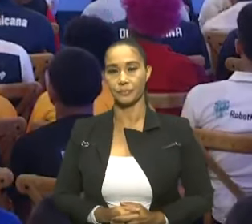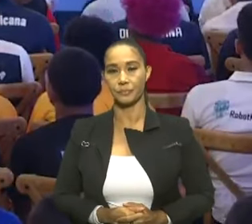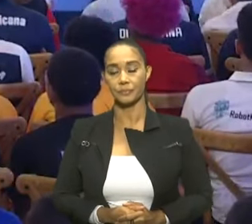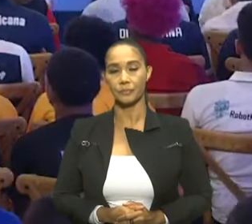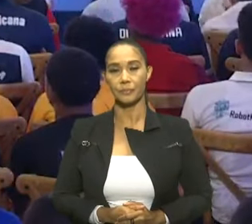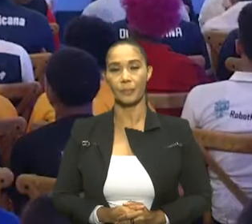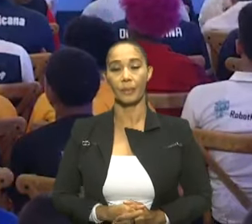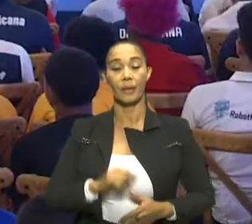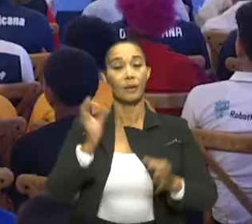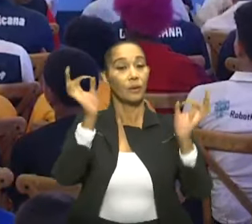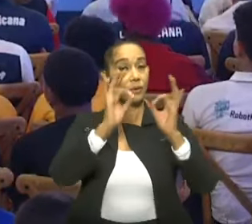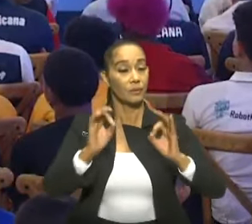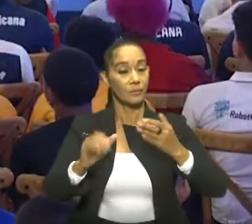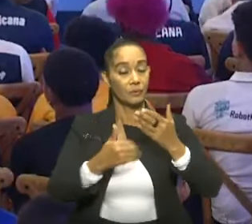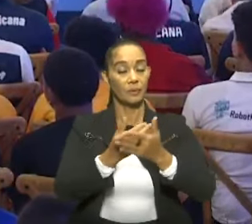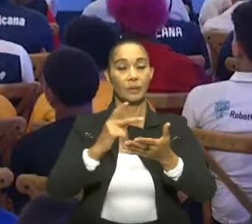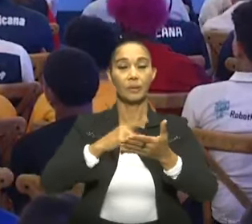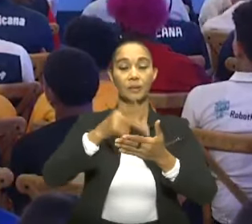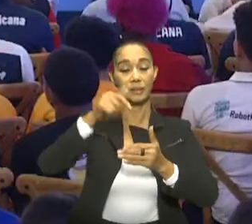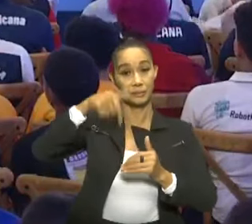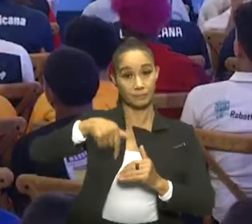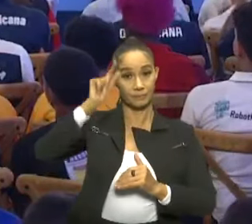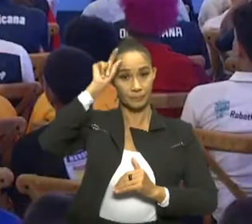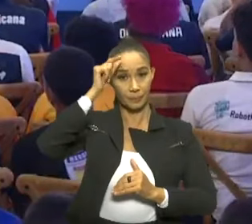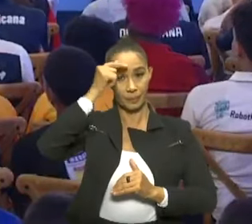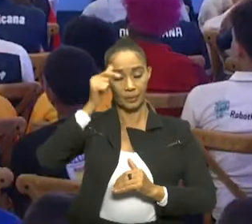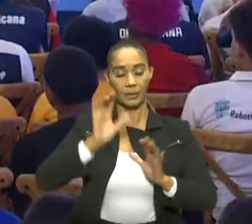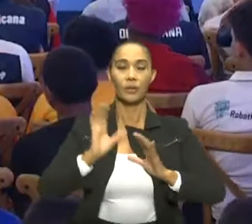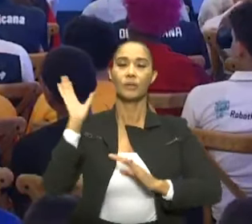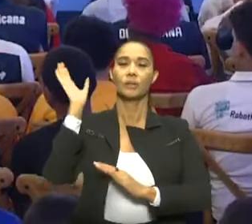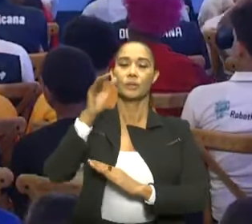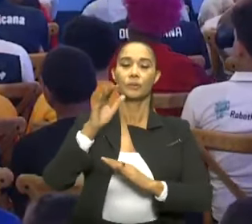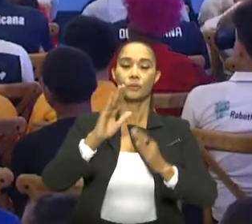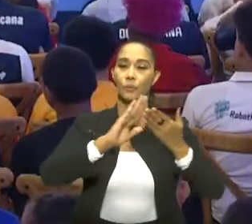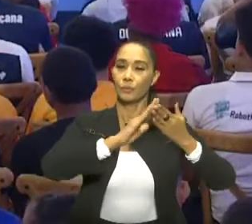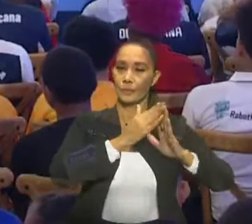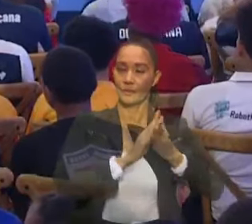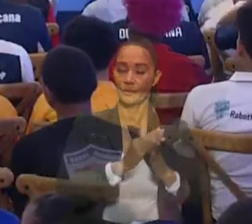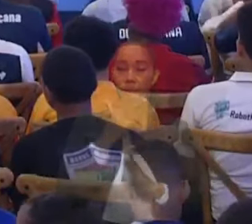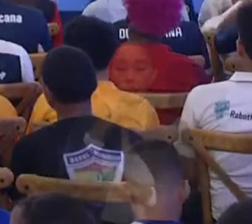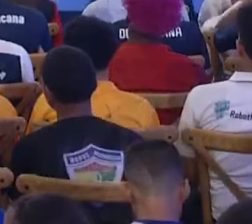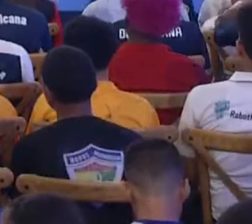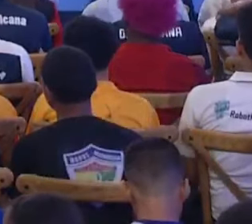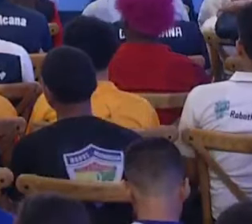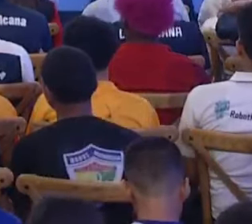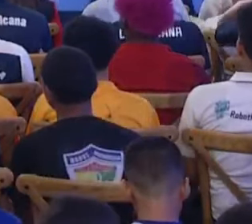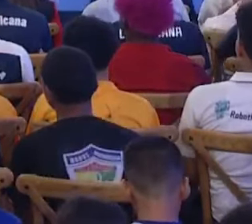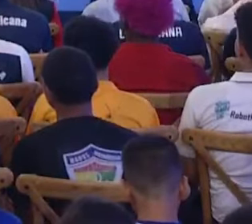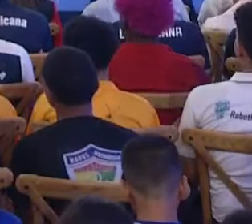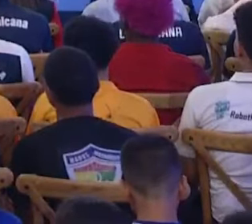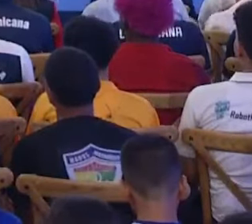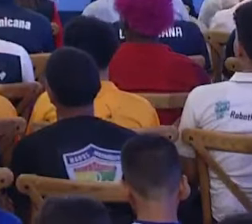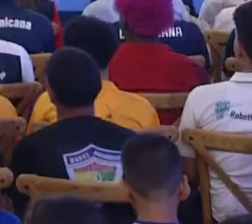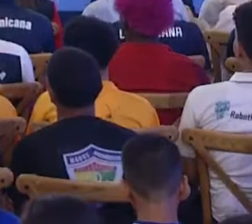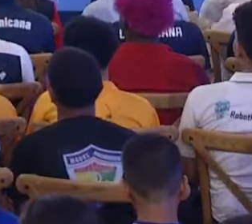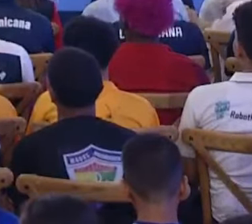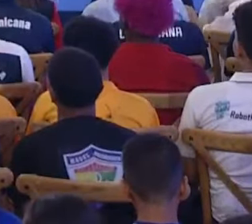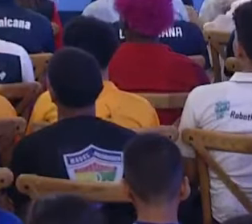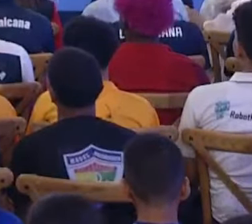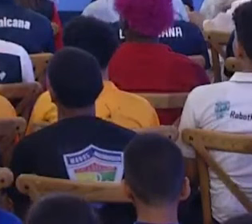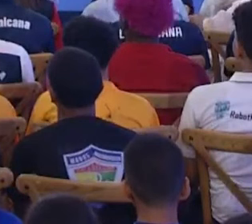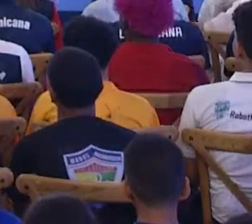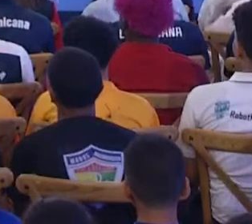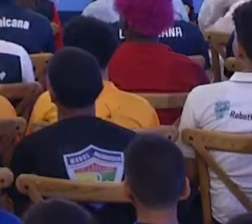es una modalidad de proyecto de esta gestión. De esos centros deportivos comunitarios, 3 entregados, uno en Capotillo, Sánchez